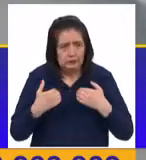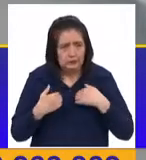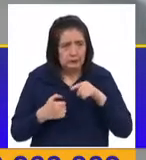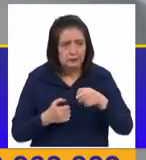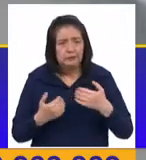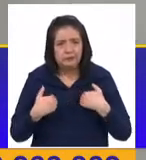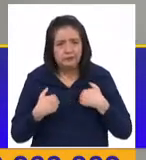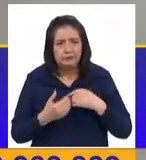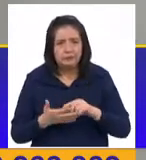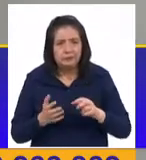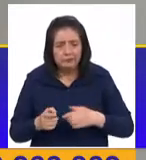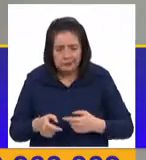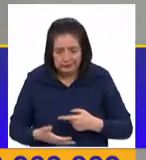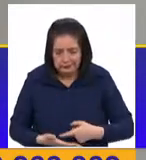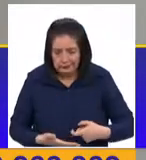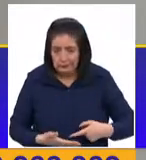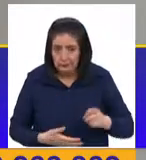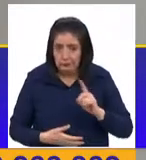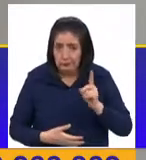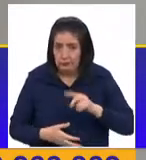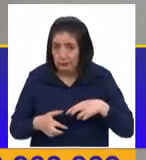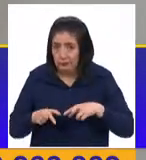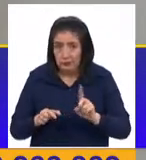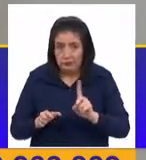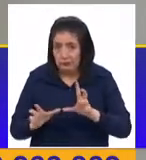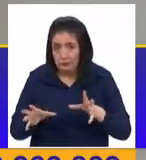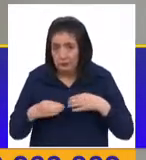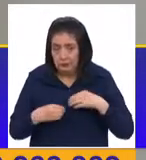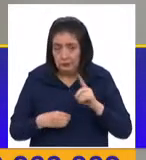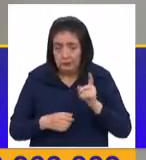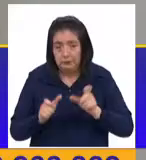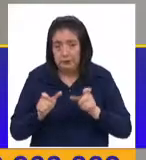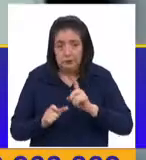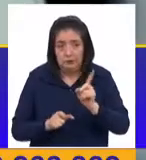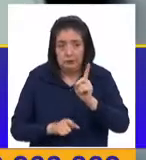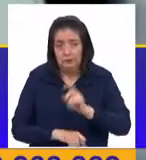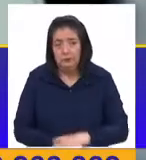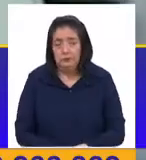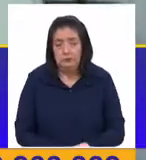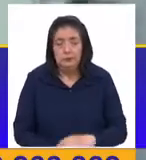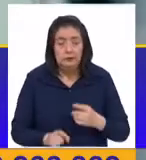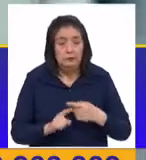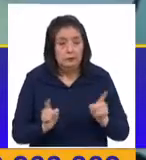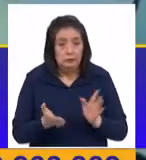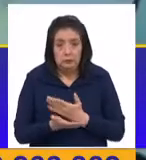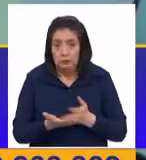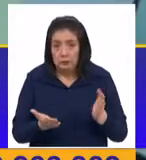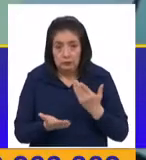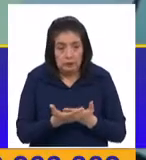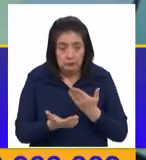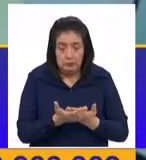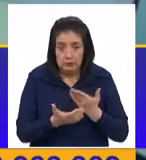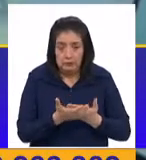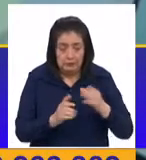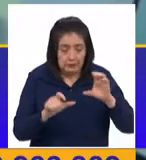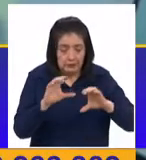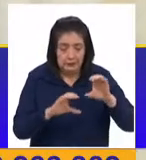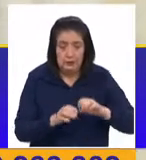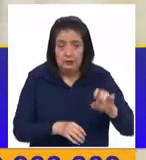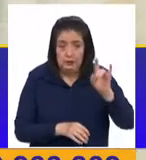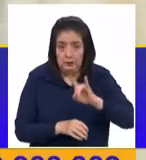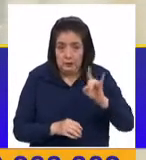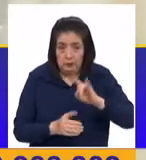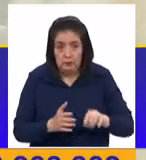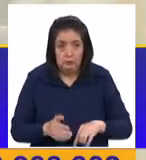este antiparasitario ni siquiera están aptos para las personas. Mientras no hay una evidencia científica sobre el consumo